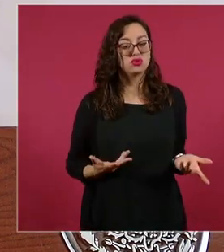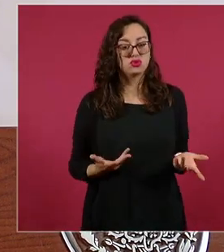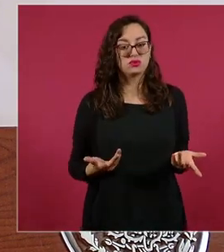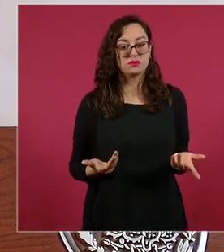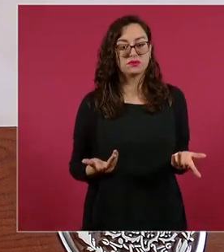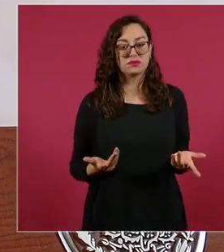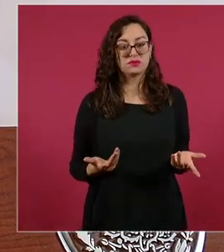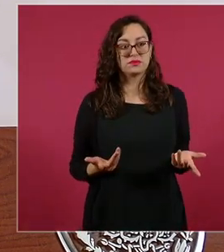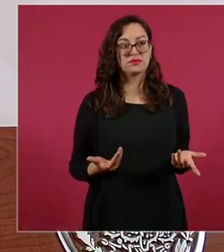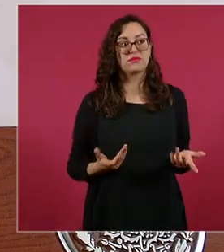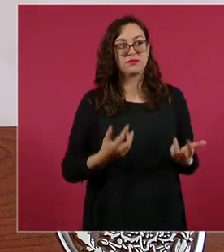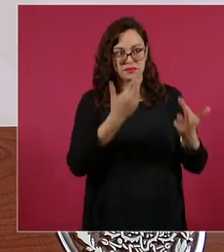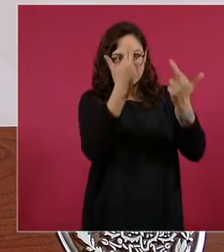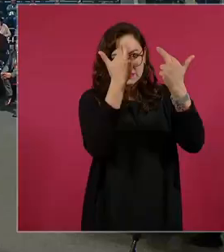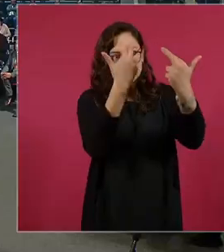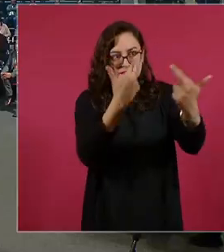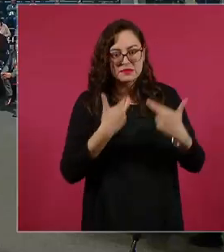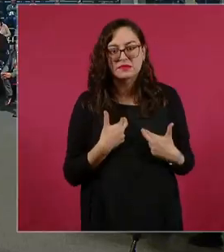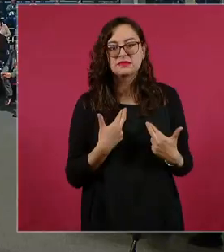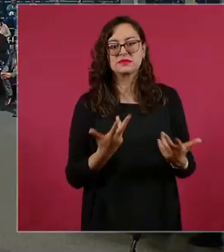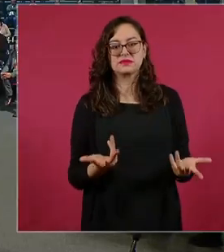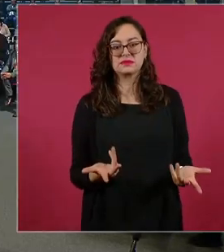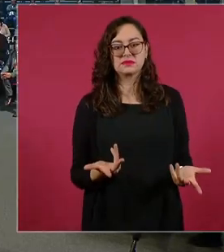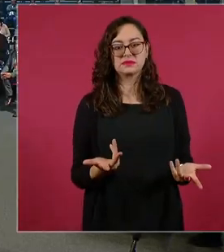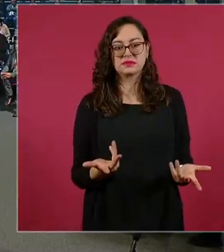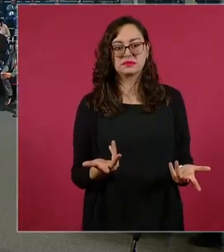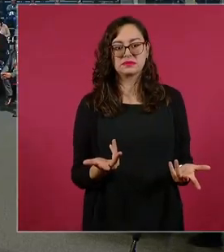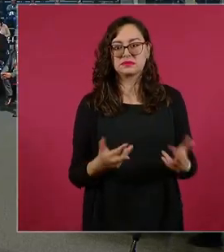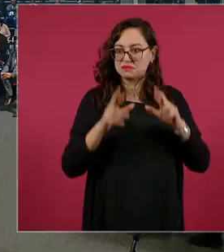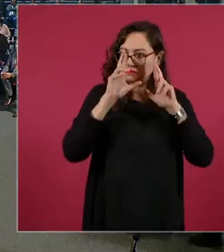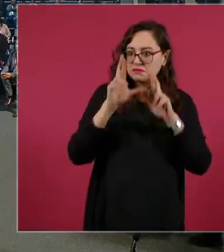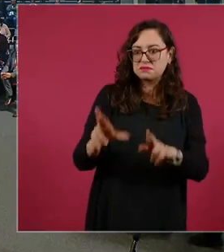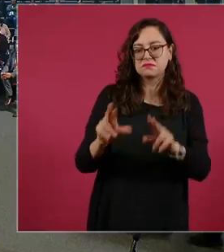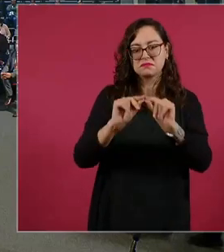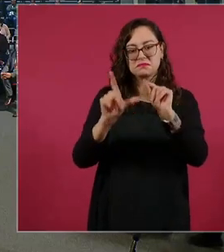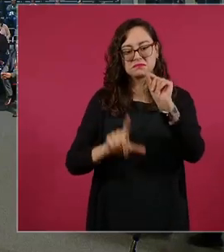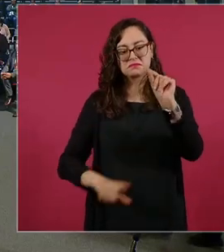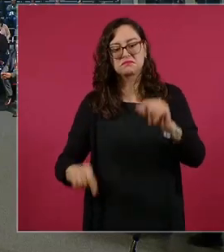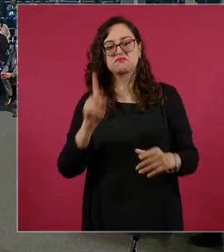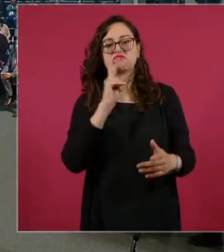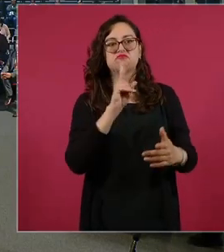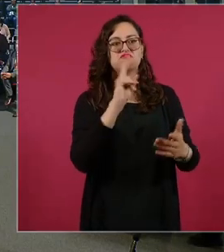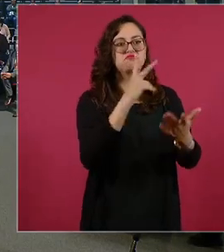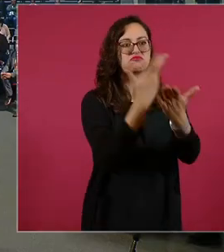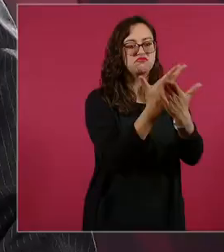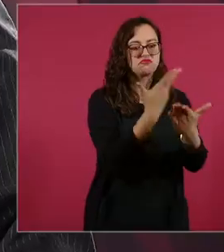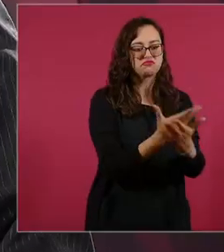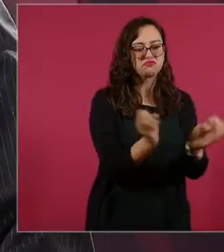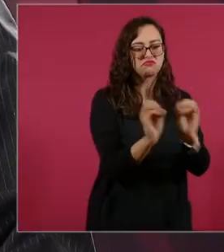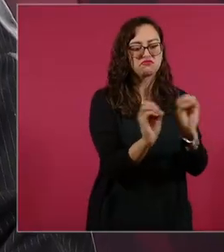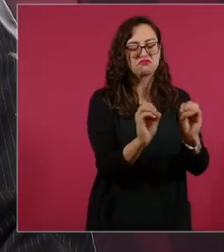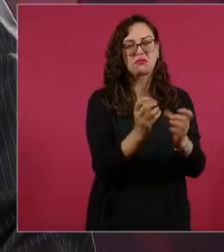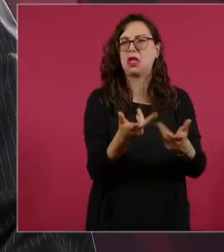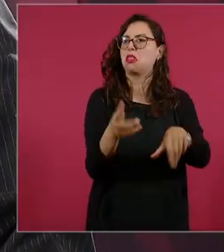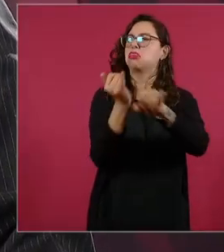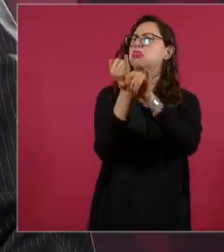y tienen que respetar y si no tienen pruebas, cómo calumnian